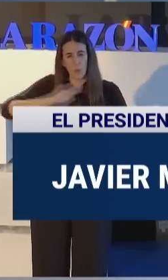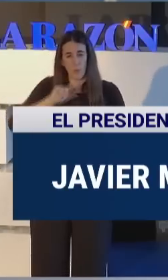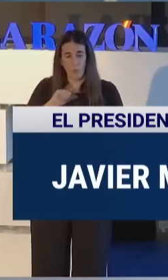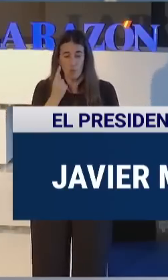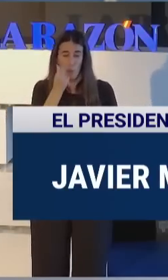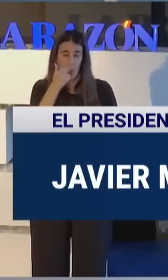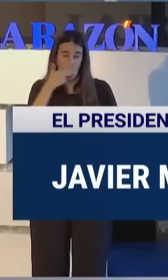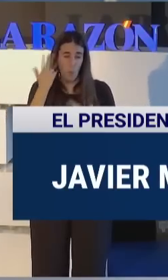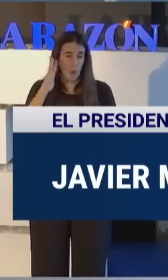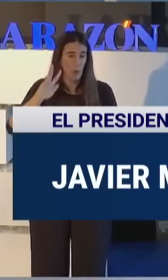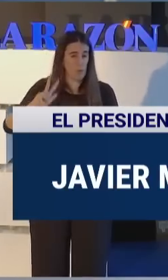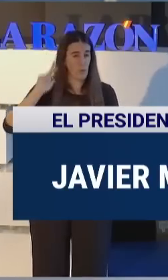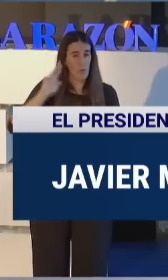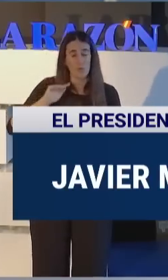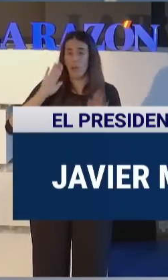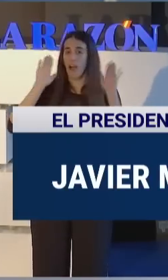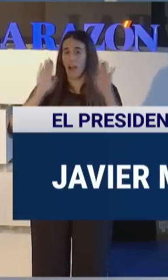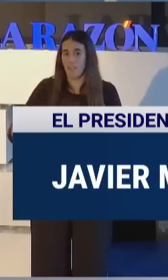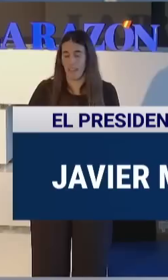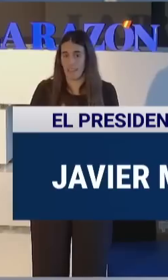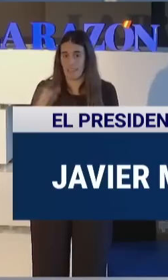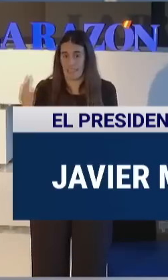capital, eso lo que hizo es que al